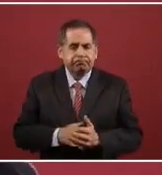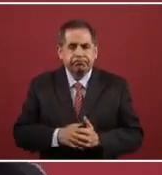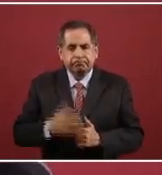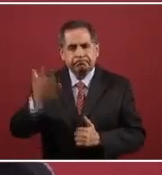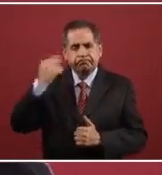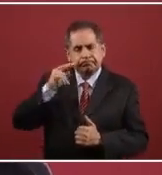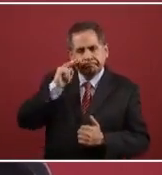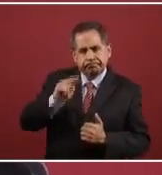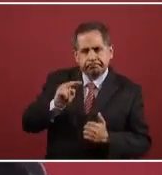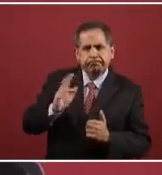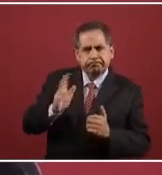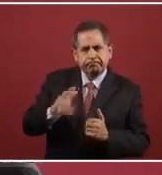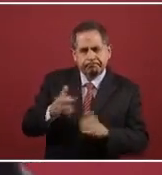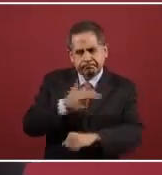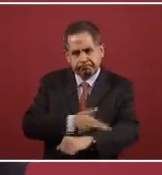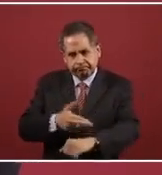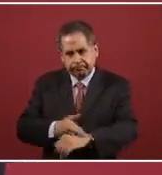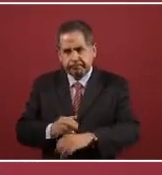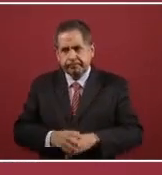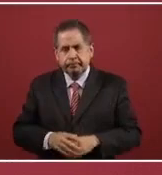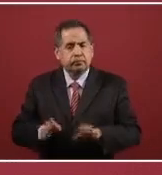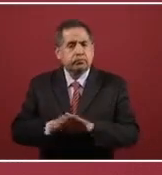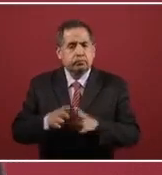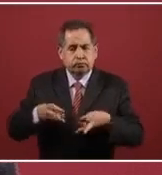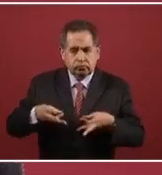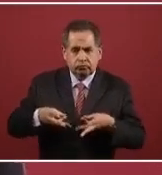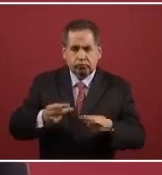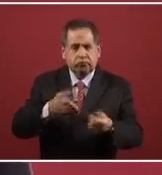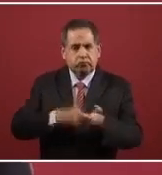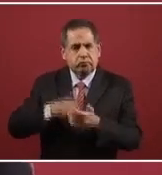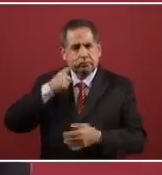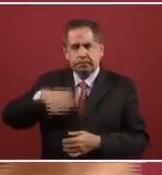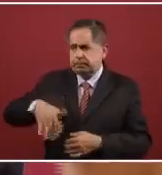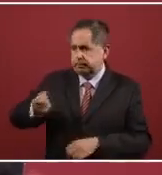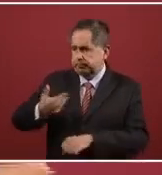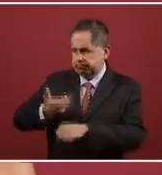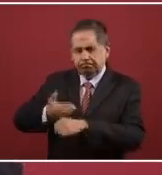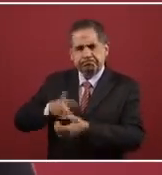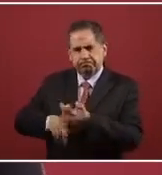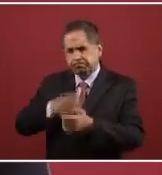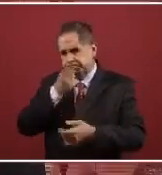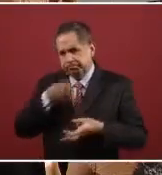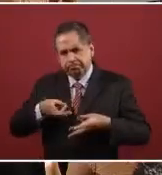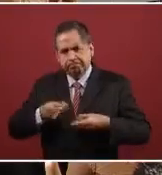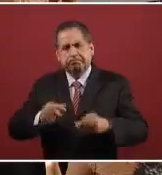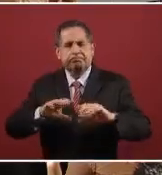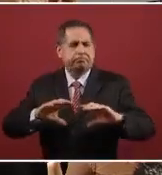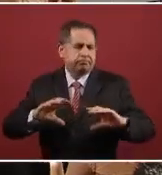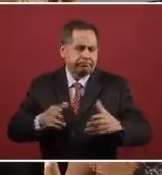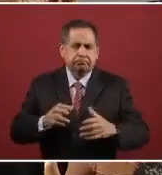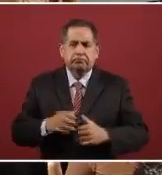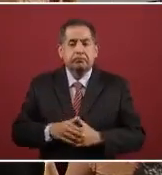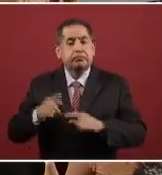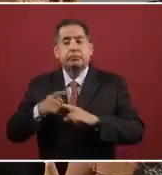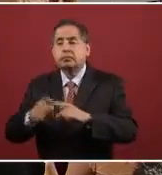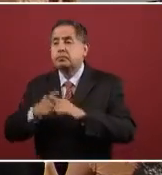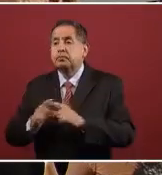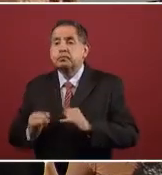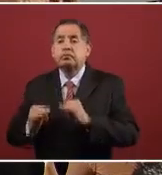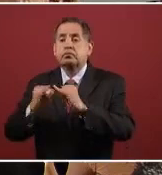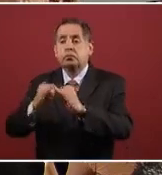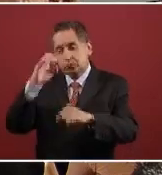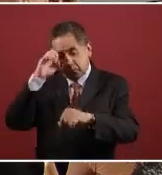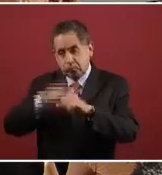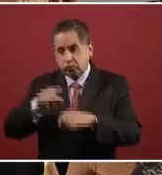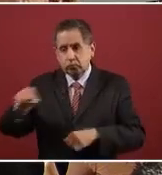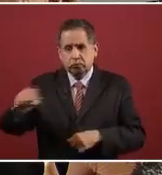visto. Sobre el costo, como ya lo mencionó la secretaria, las instituciones culturales